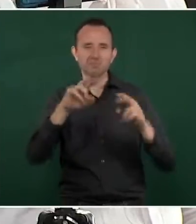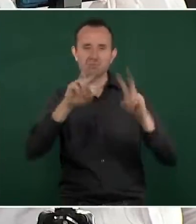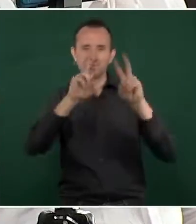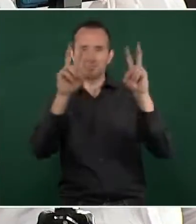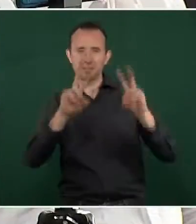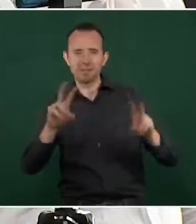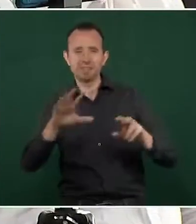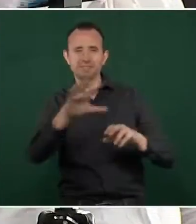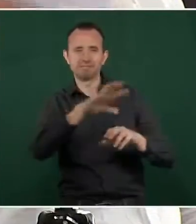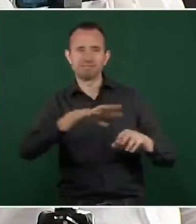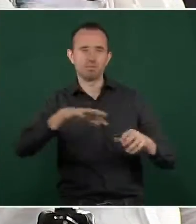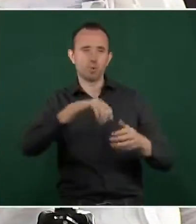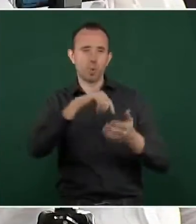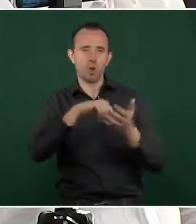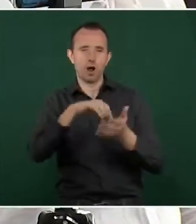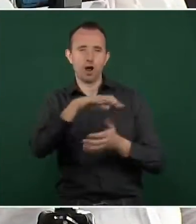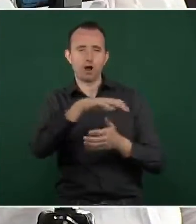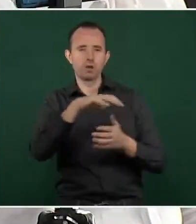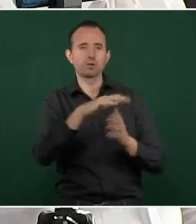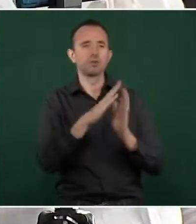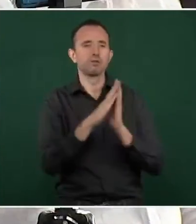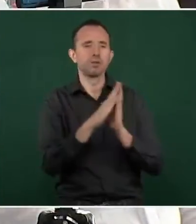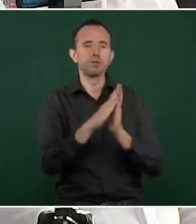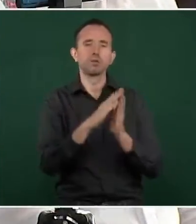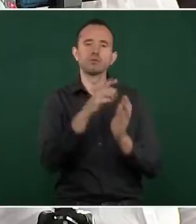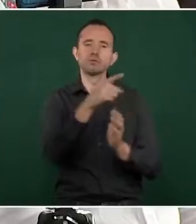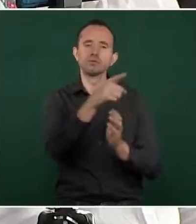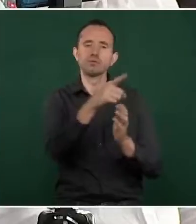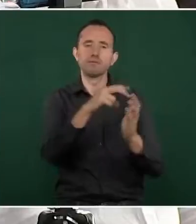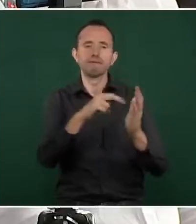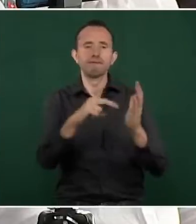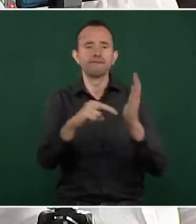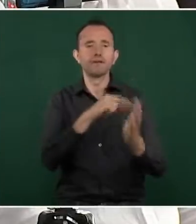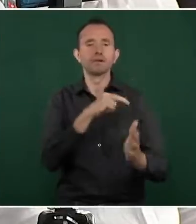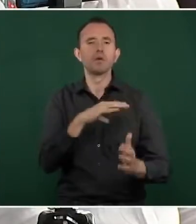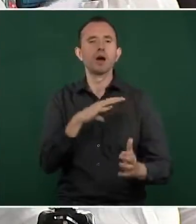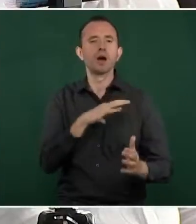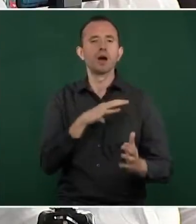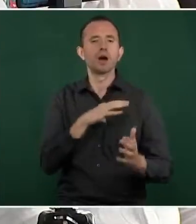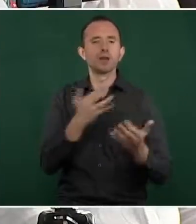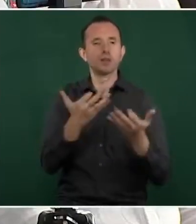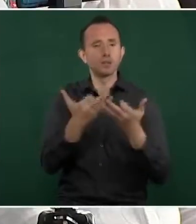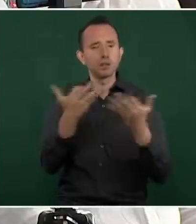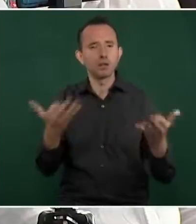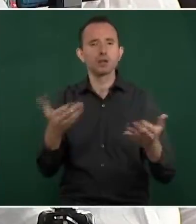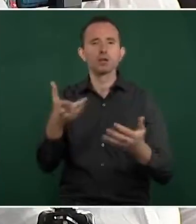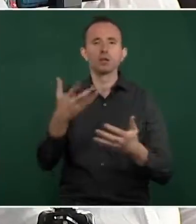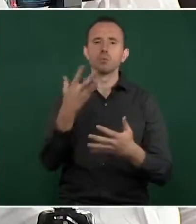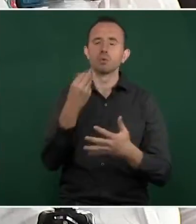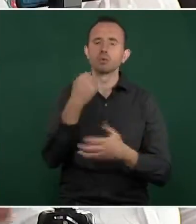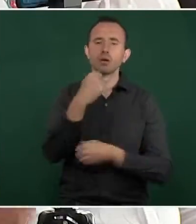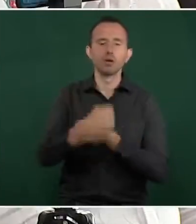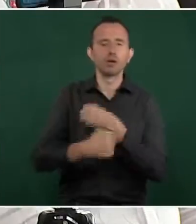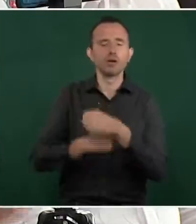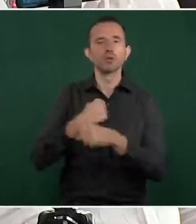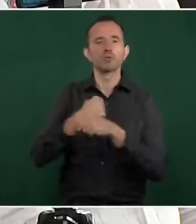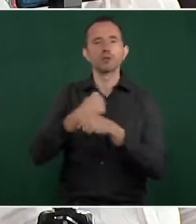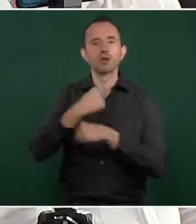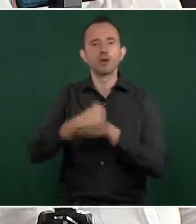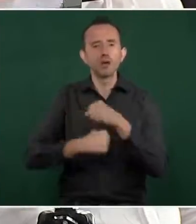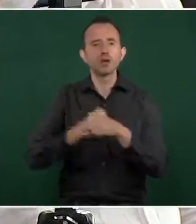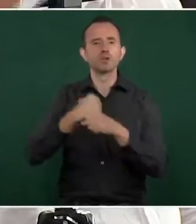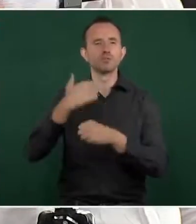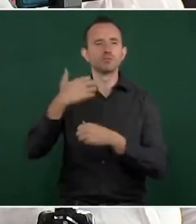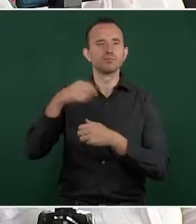un documento. Son personas que tienen sus predios, que por años han batallado, incluso ha habido violencia y asesinatos en esa